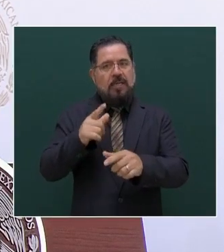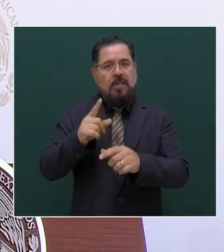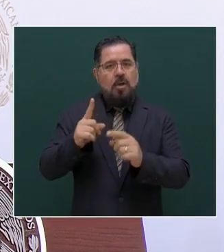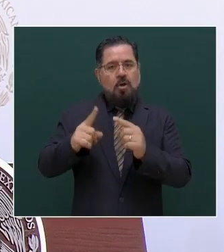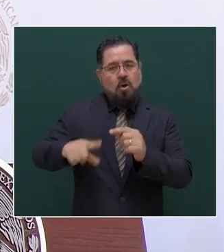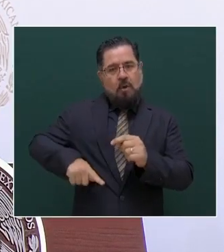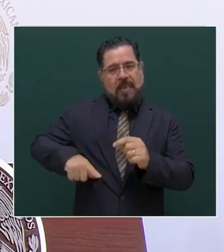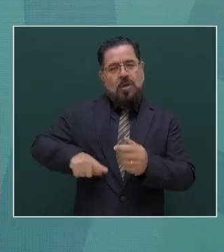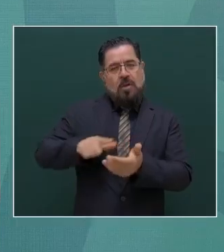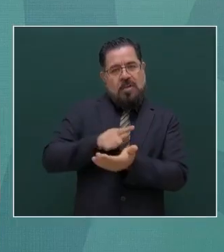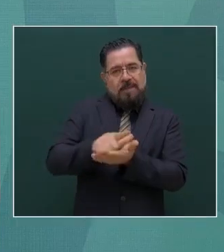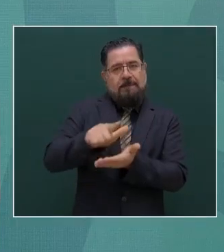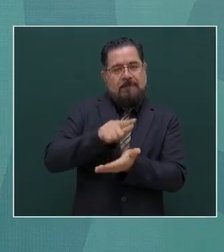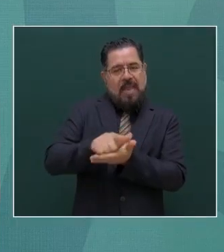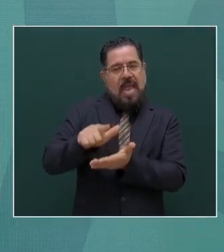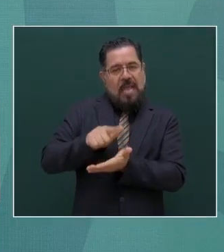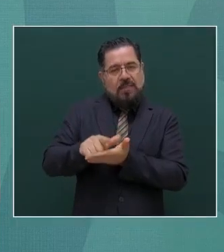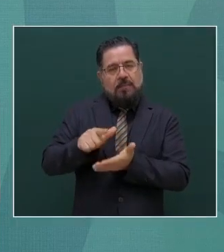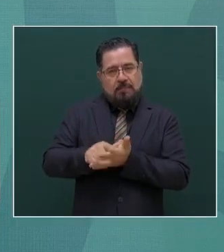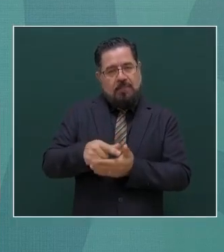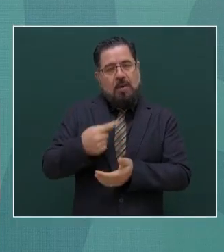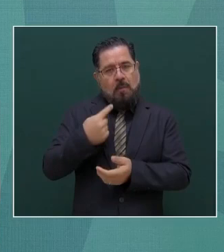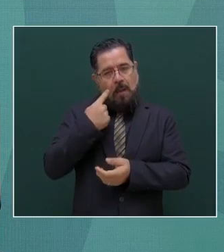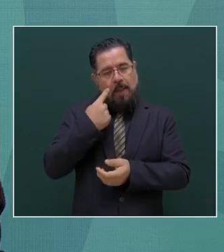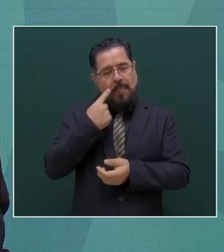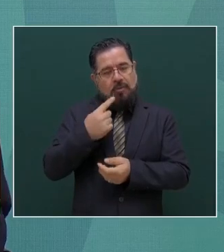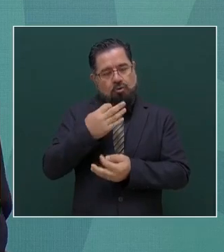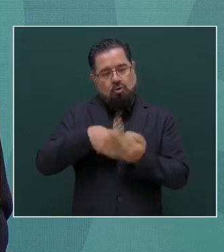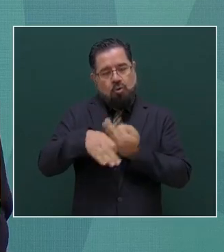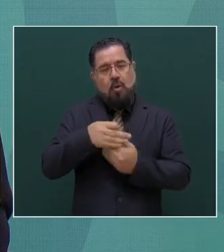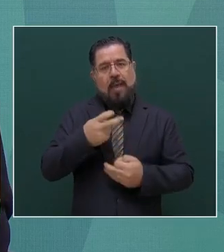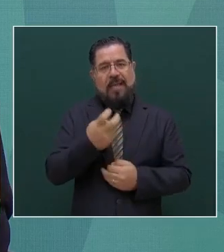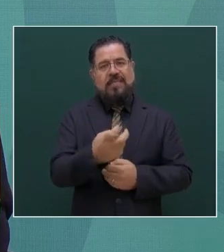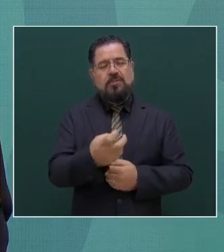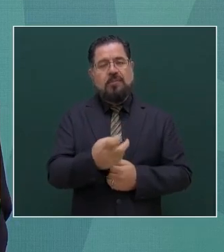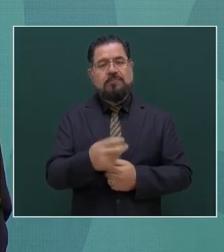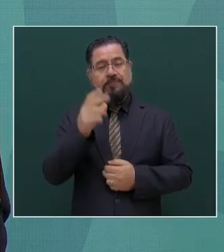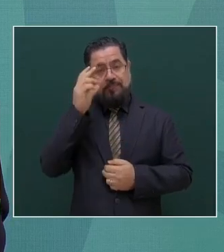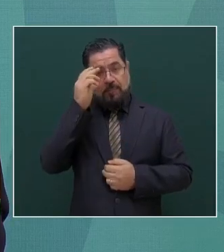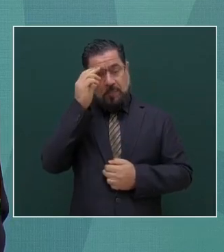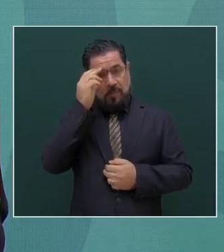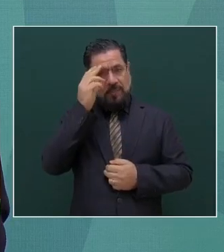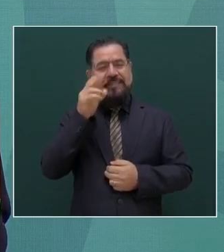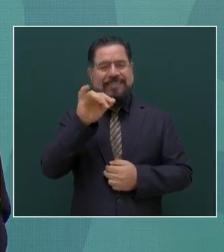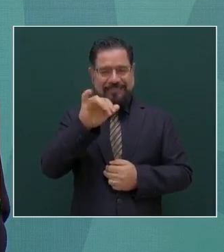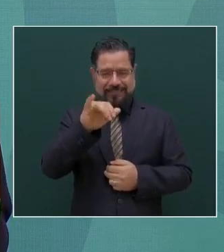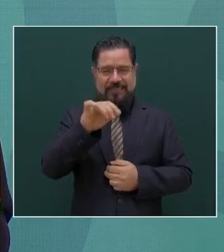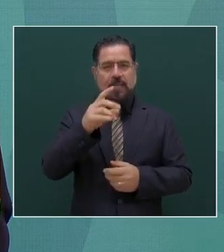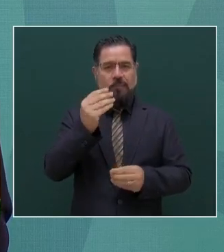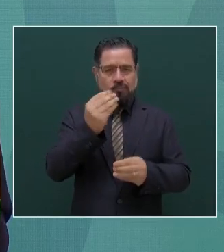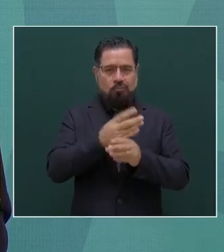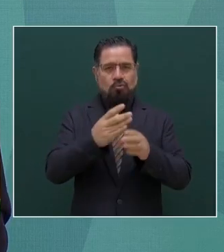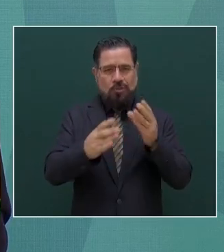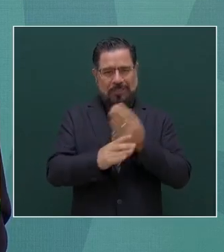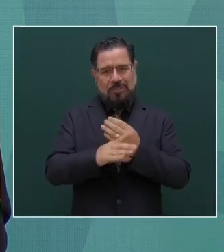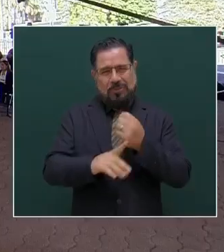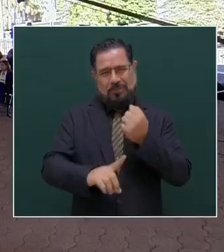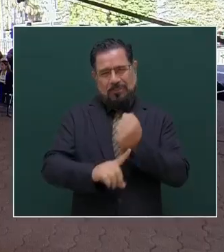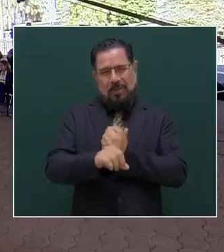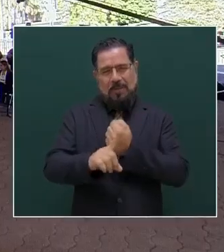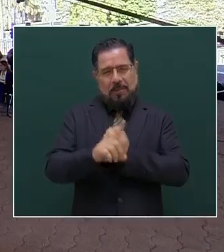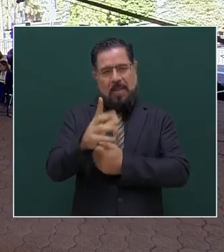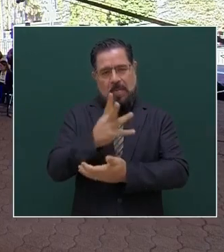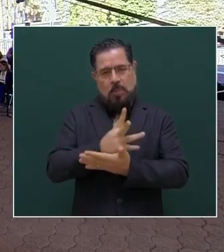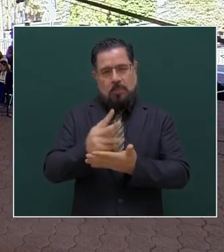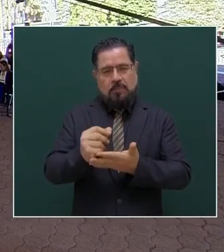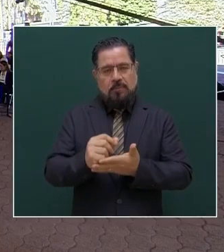pero vamos a tomar en cuenta todo esto, porque sí, estamos resolviendo muchos casos. Quedó pendiente